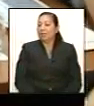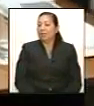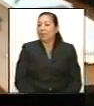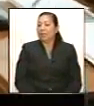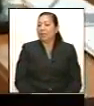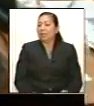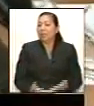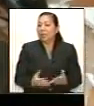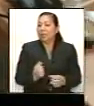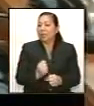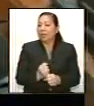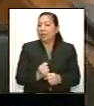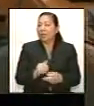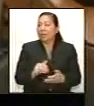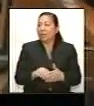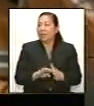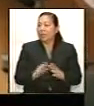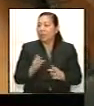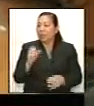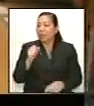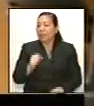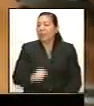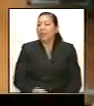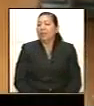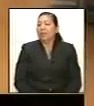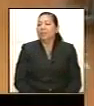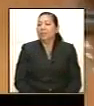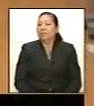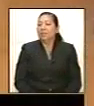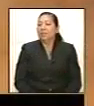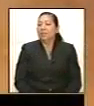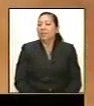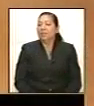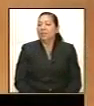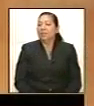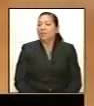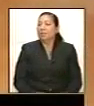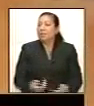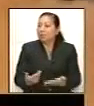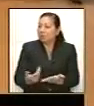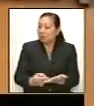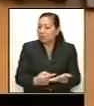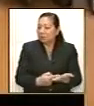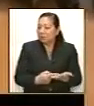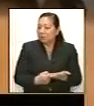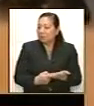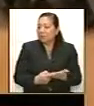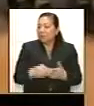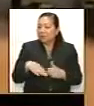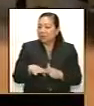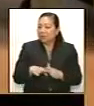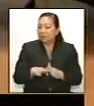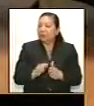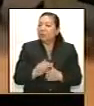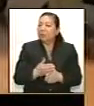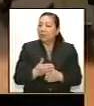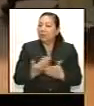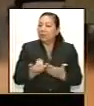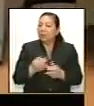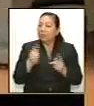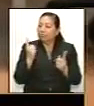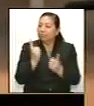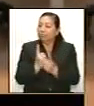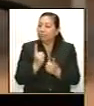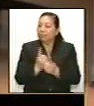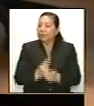Felicito mucho el trabajo que ha hecho Hiperderecho. Es más, mi colectiva y gran parte de las activistas hemos participado en las